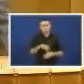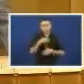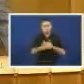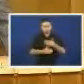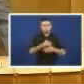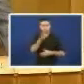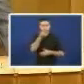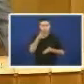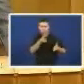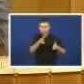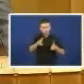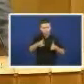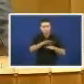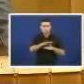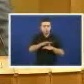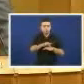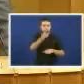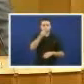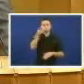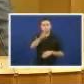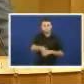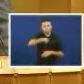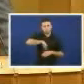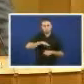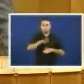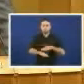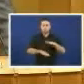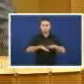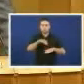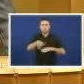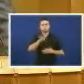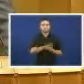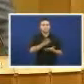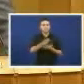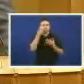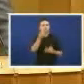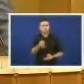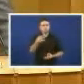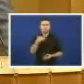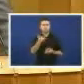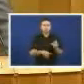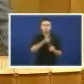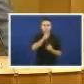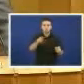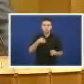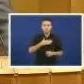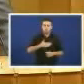elevamos o paso tranquilo e seguro que a xente agardaba de nós